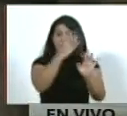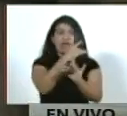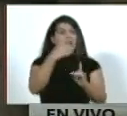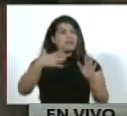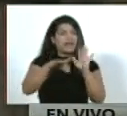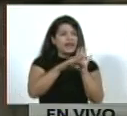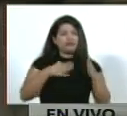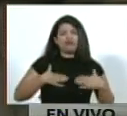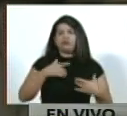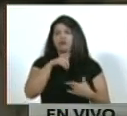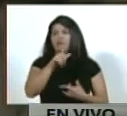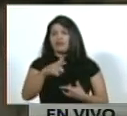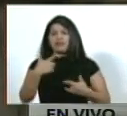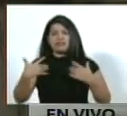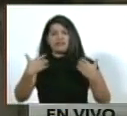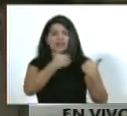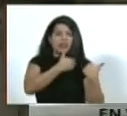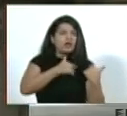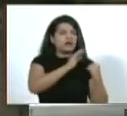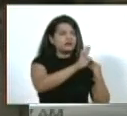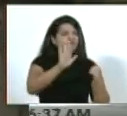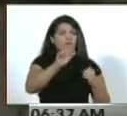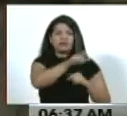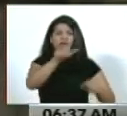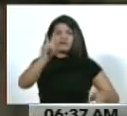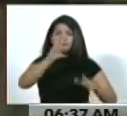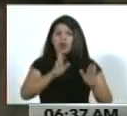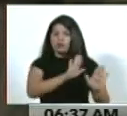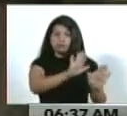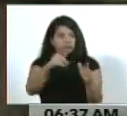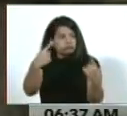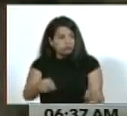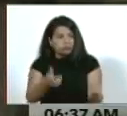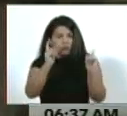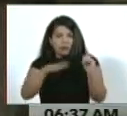deberes de todos los ciudadanos venezolanos y venezolanas.